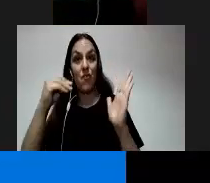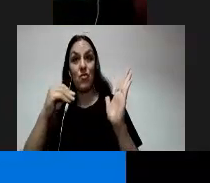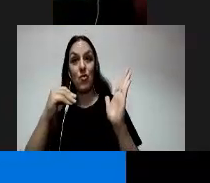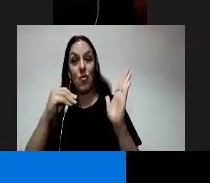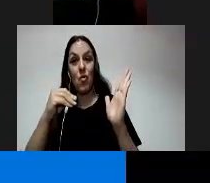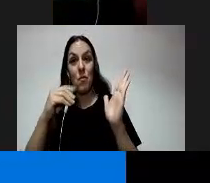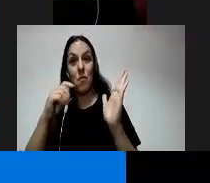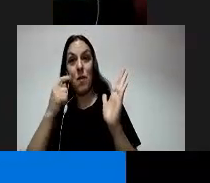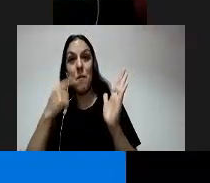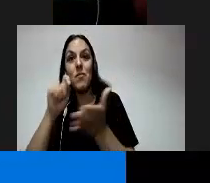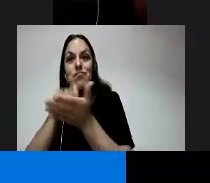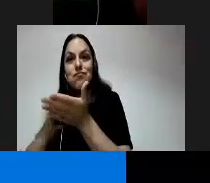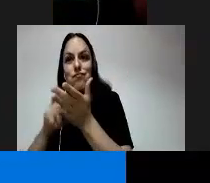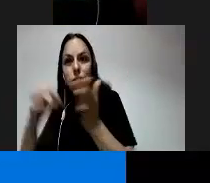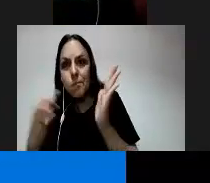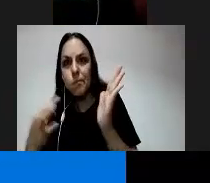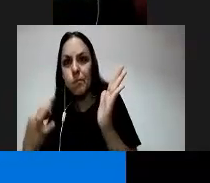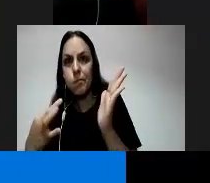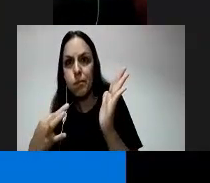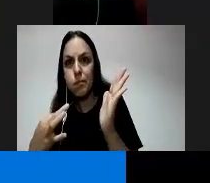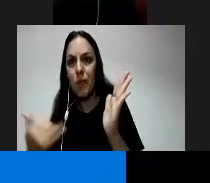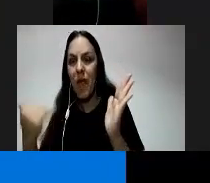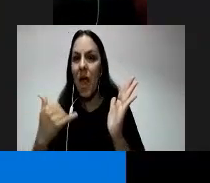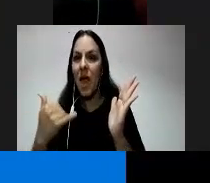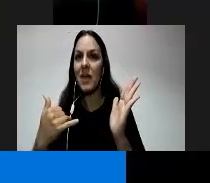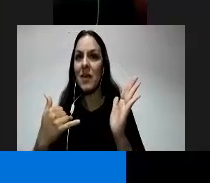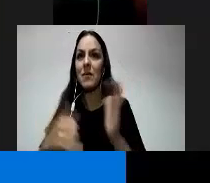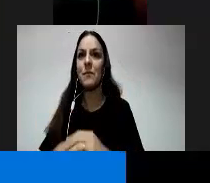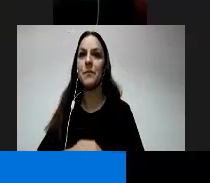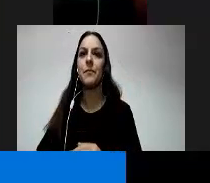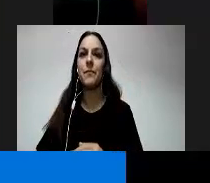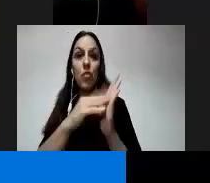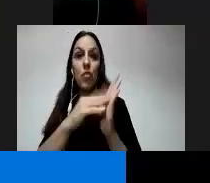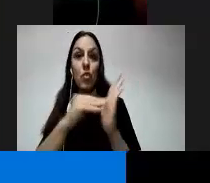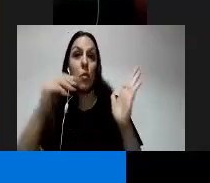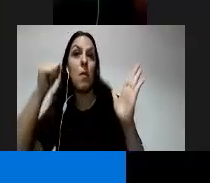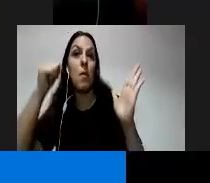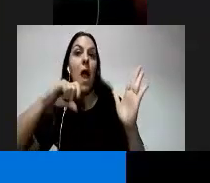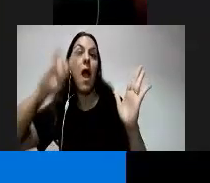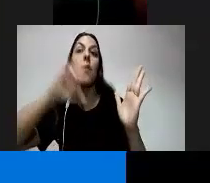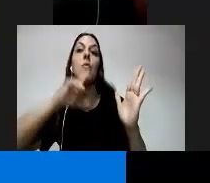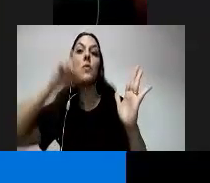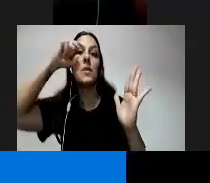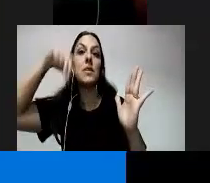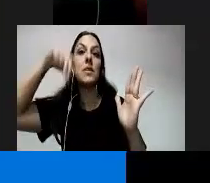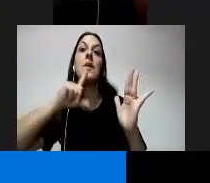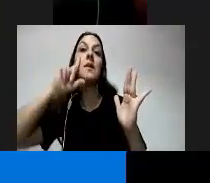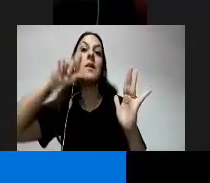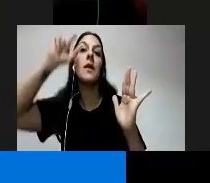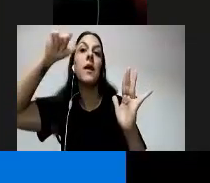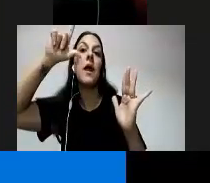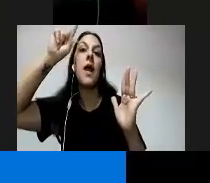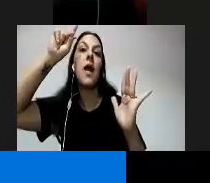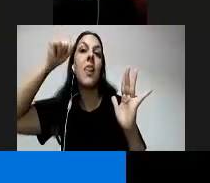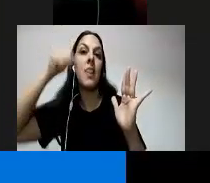autoridad competente es válida para ser utilizada y presentada ante el prestador del servicio. Luego